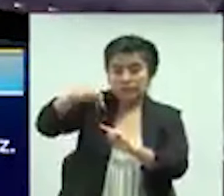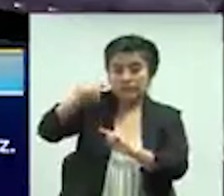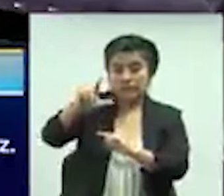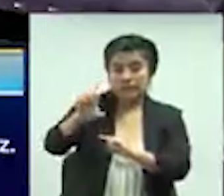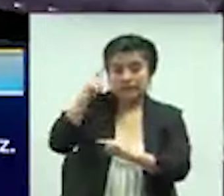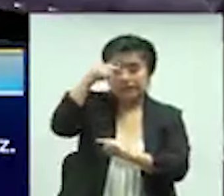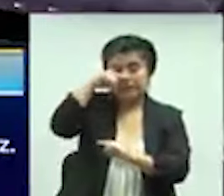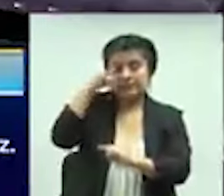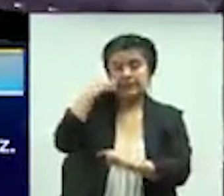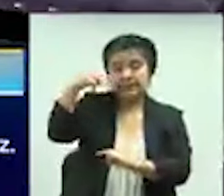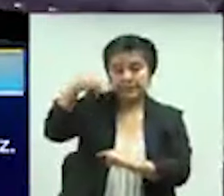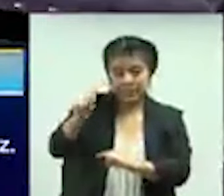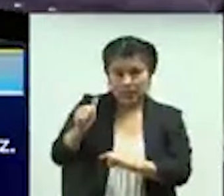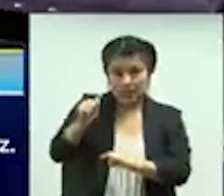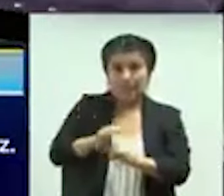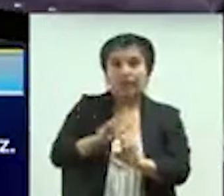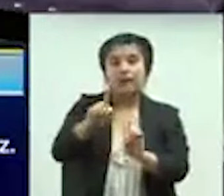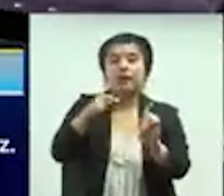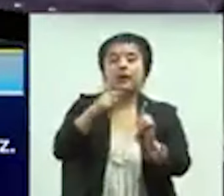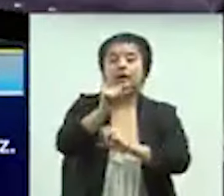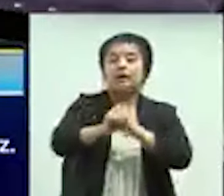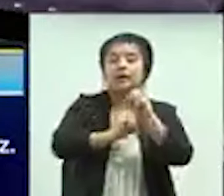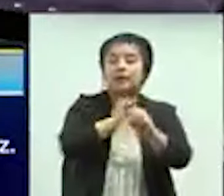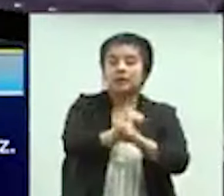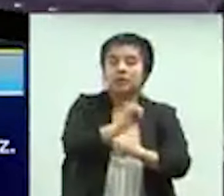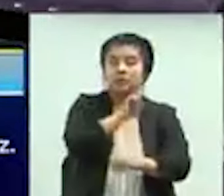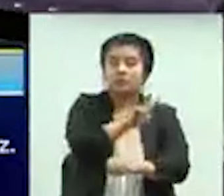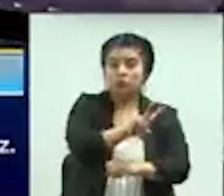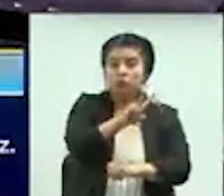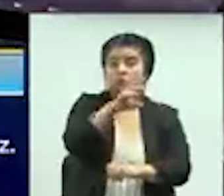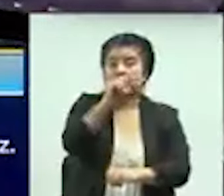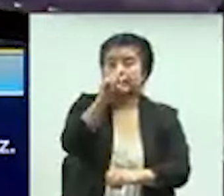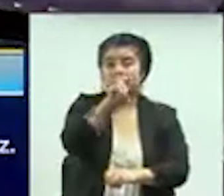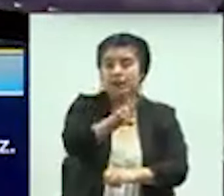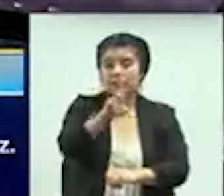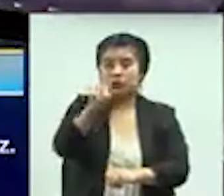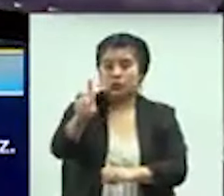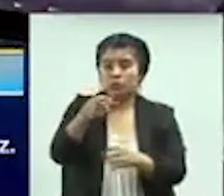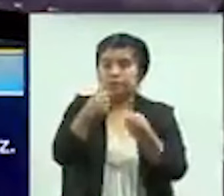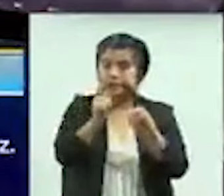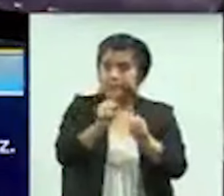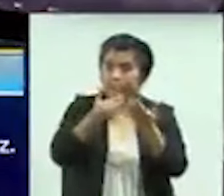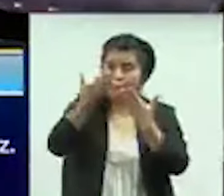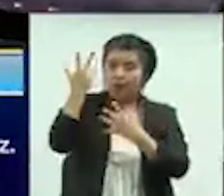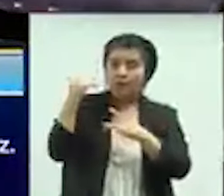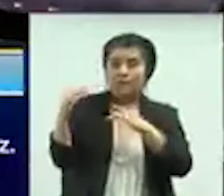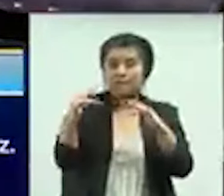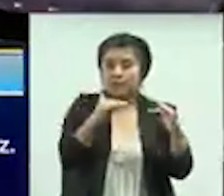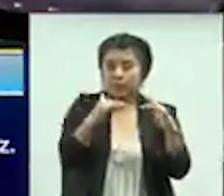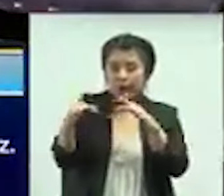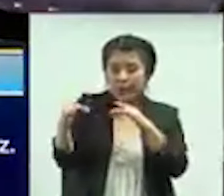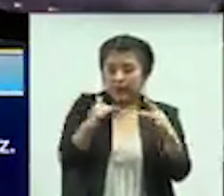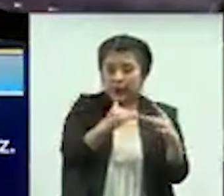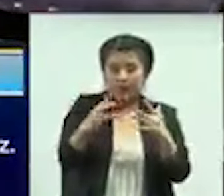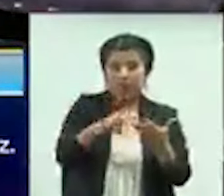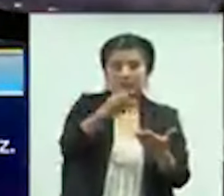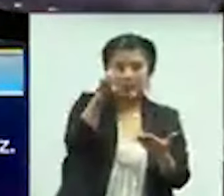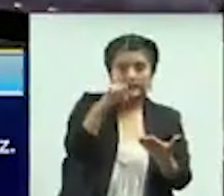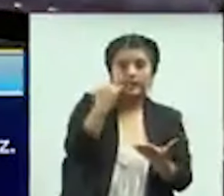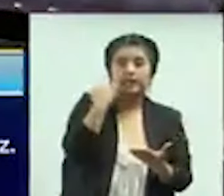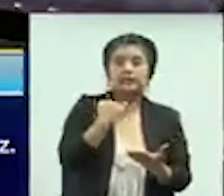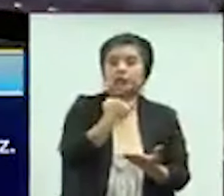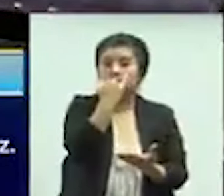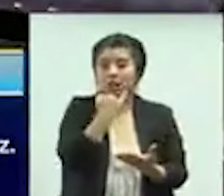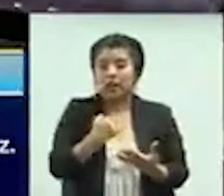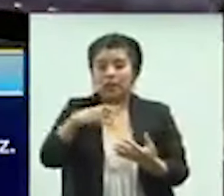se realizaron por última vez en el año 2021. Por el conflicto israelí-palestino, el Estado